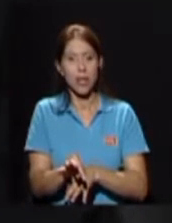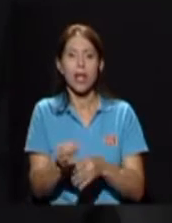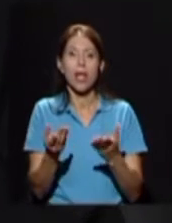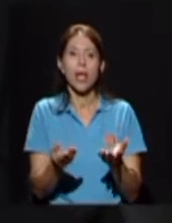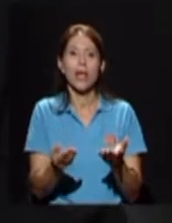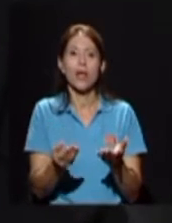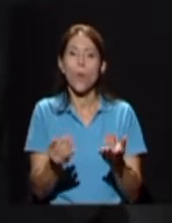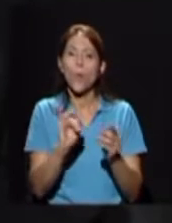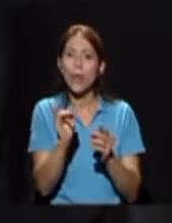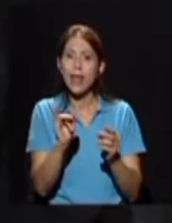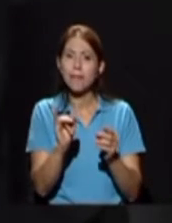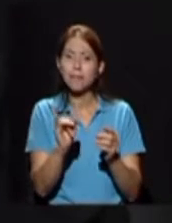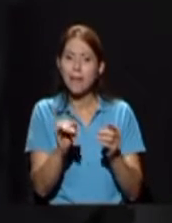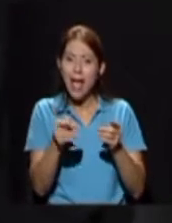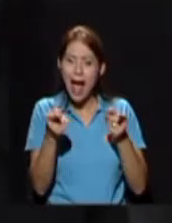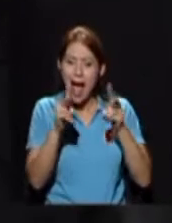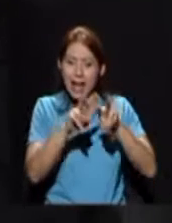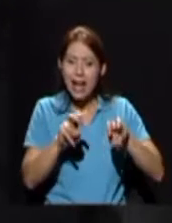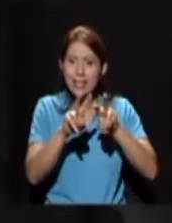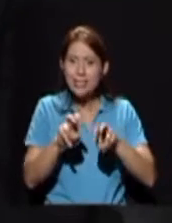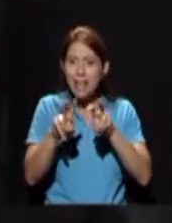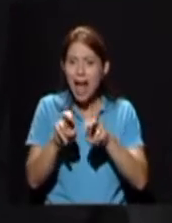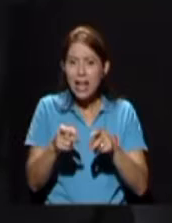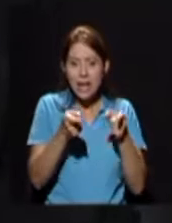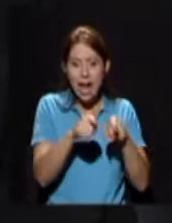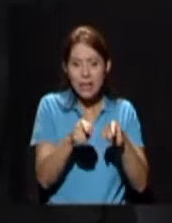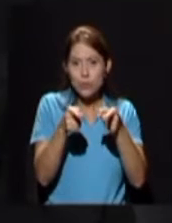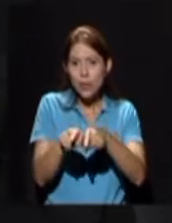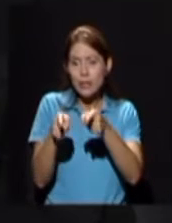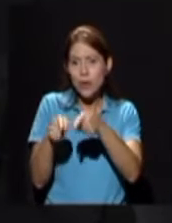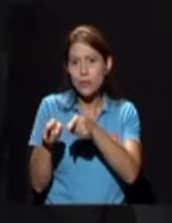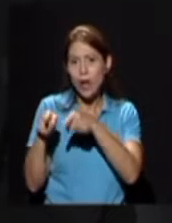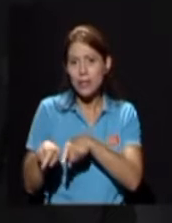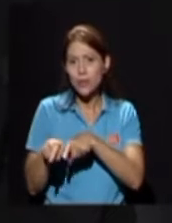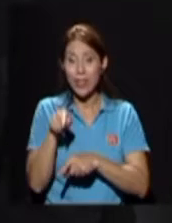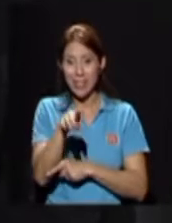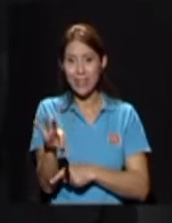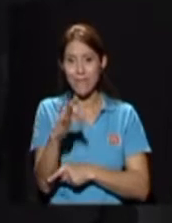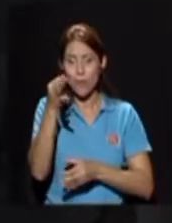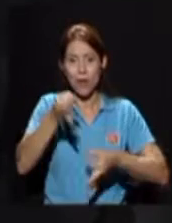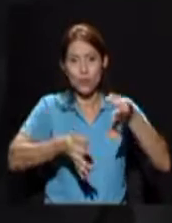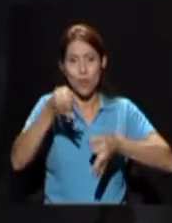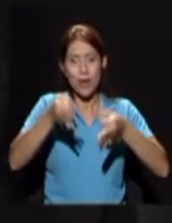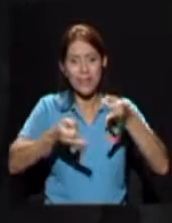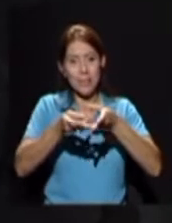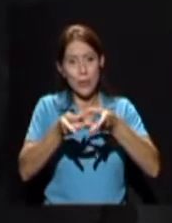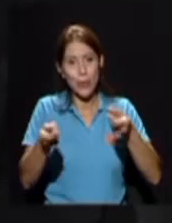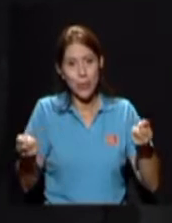analizar casuística, ¿verdad? Caso a caso, porque es la forma en que efectivamente los jueces necesitan resolver. Cada vez que